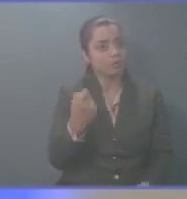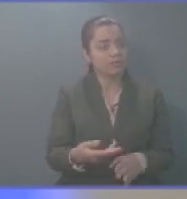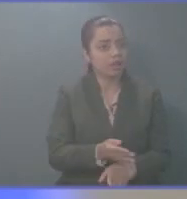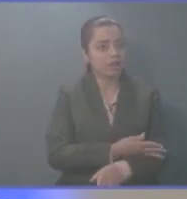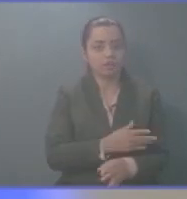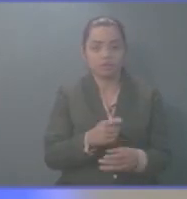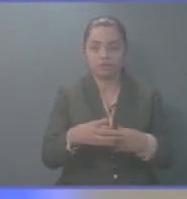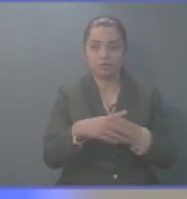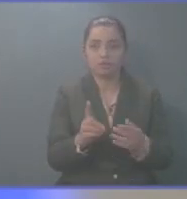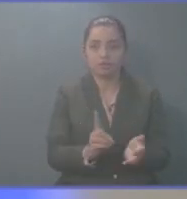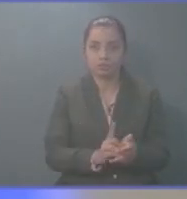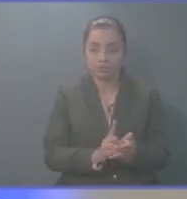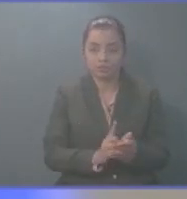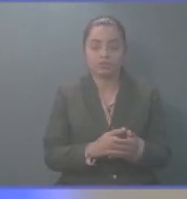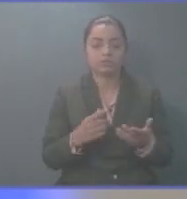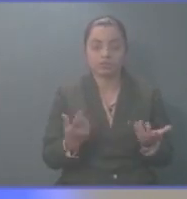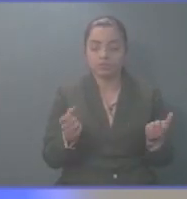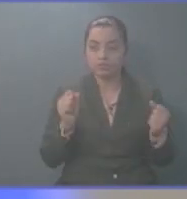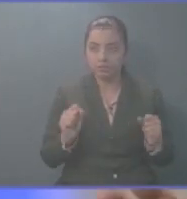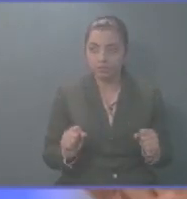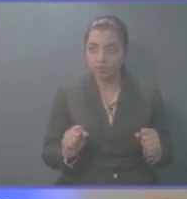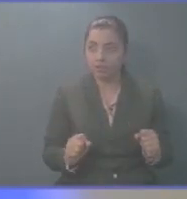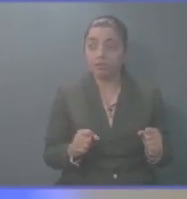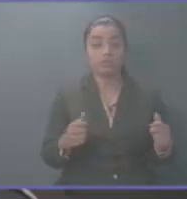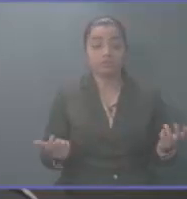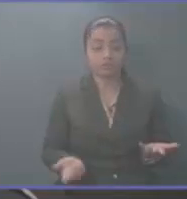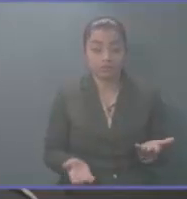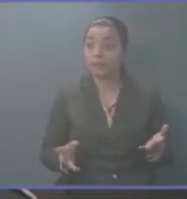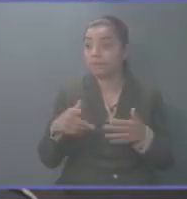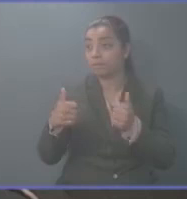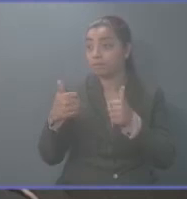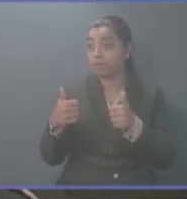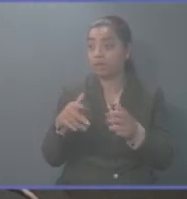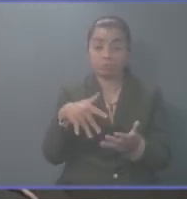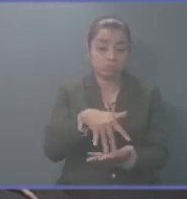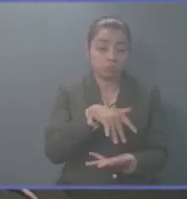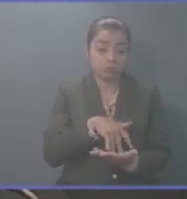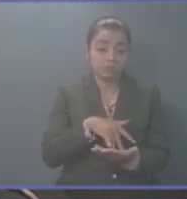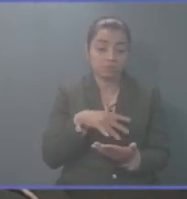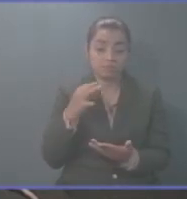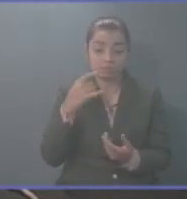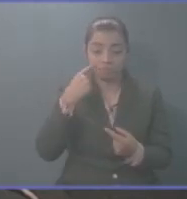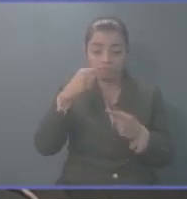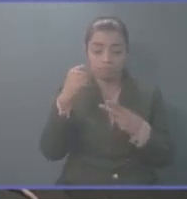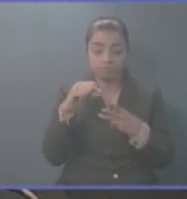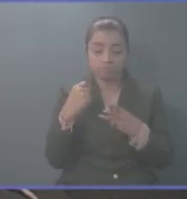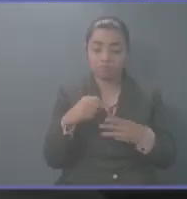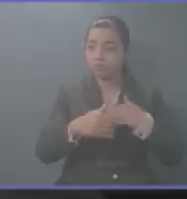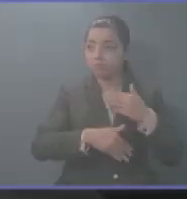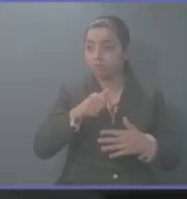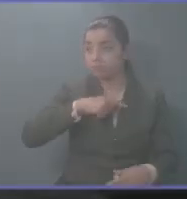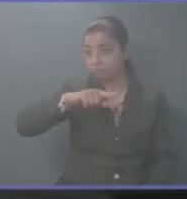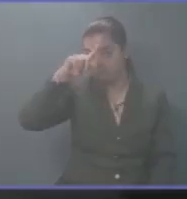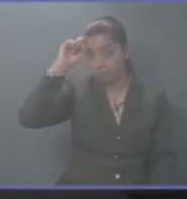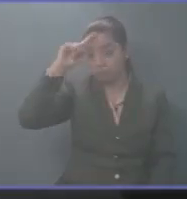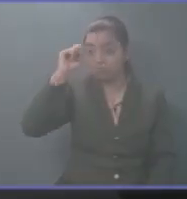diputados y un mes antes para alcaldes. Así que, bueno, ahí la población tiene que evaluar el trabajo de cada uno de